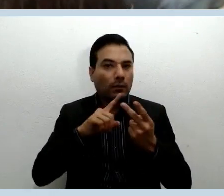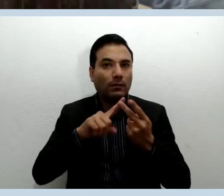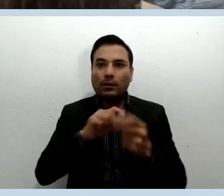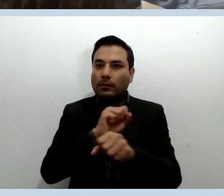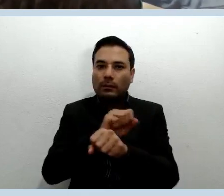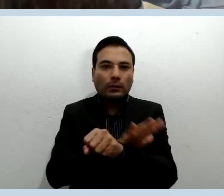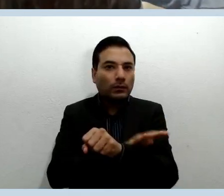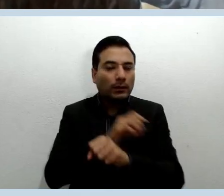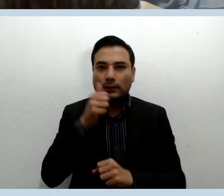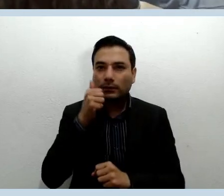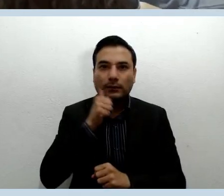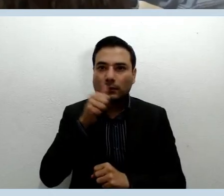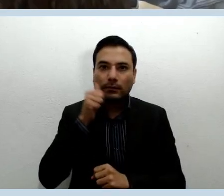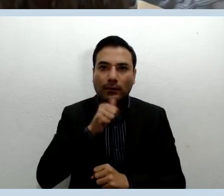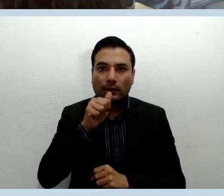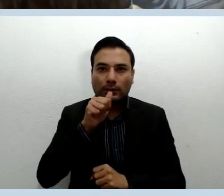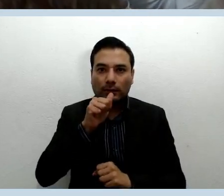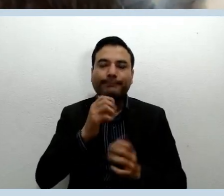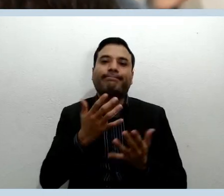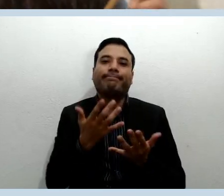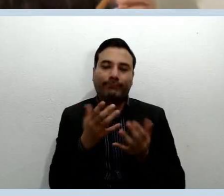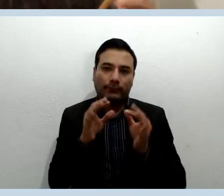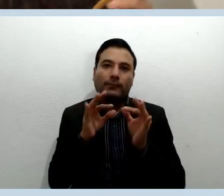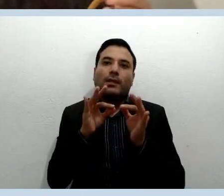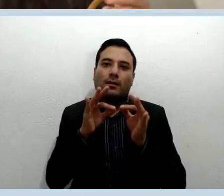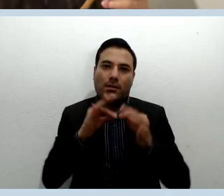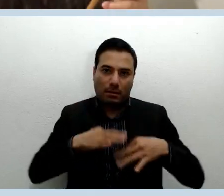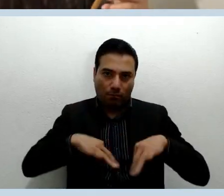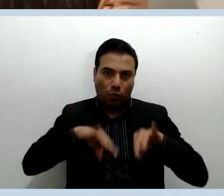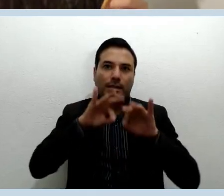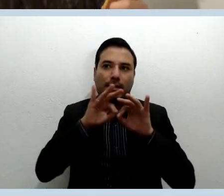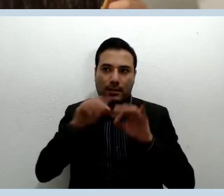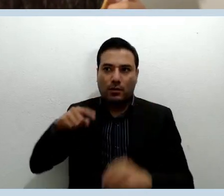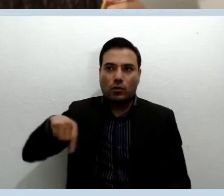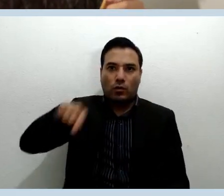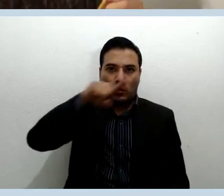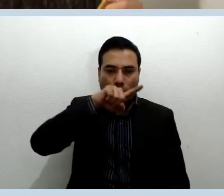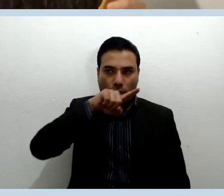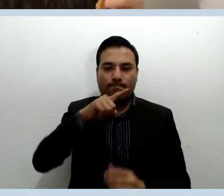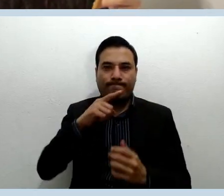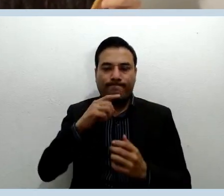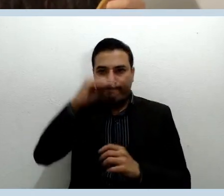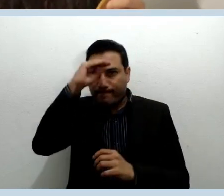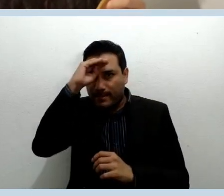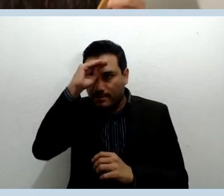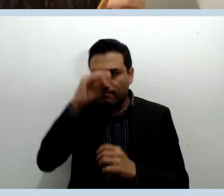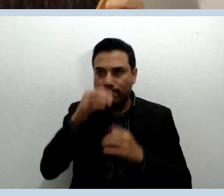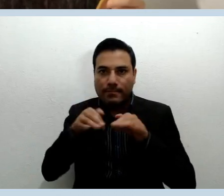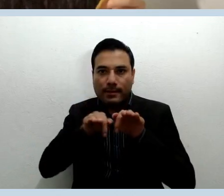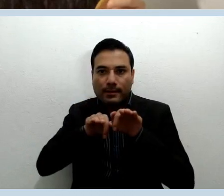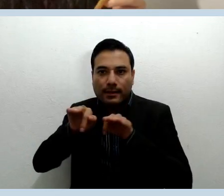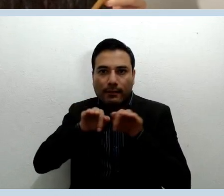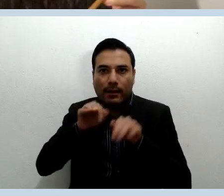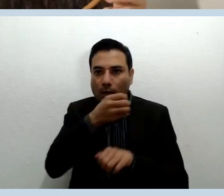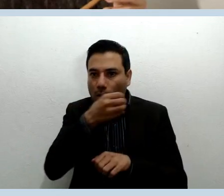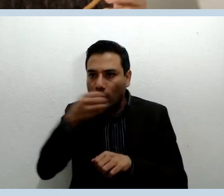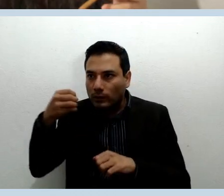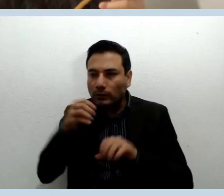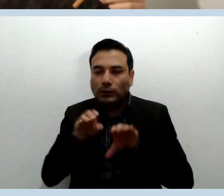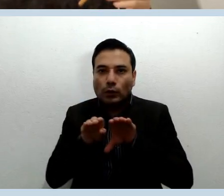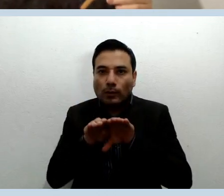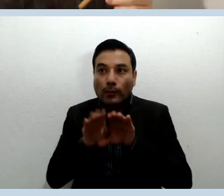eso que es tan importante encontrar una forma de estructurar noos y de convivir Que respete esas individualidades y